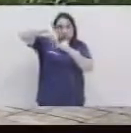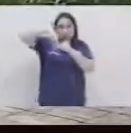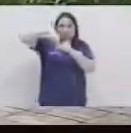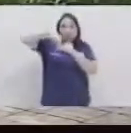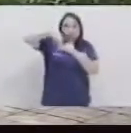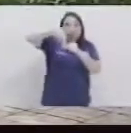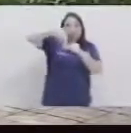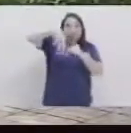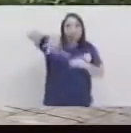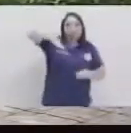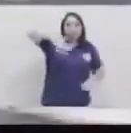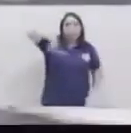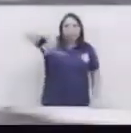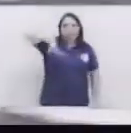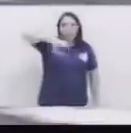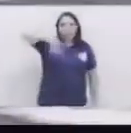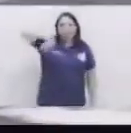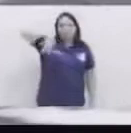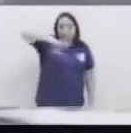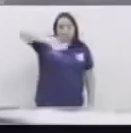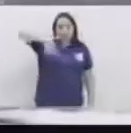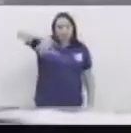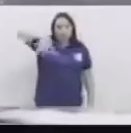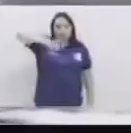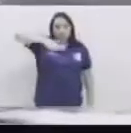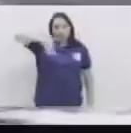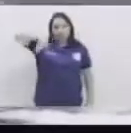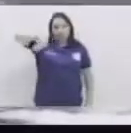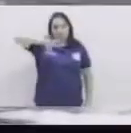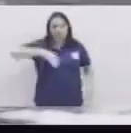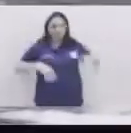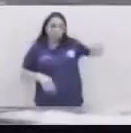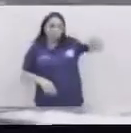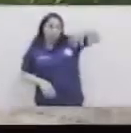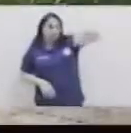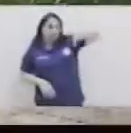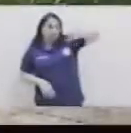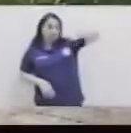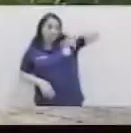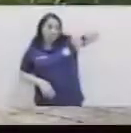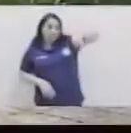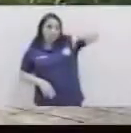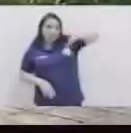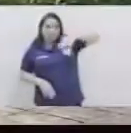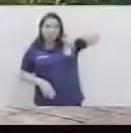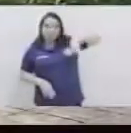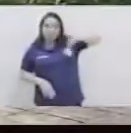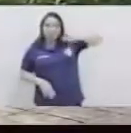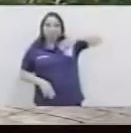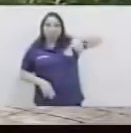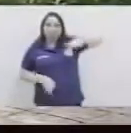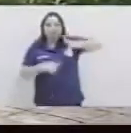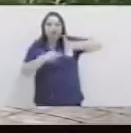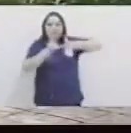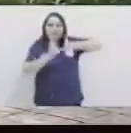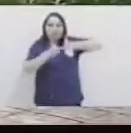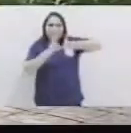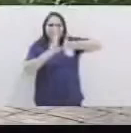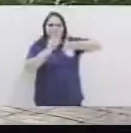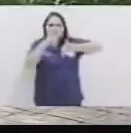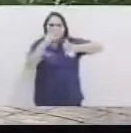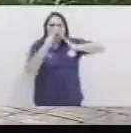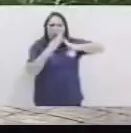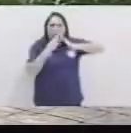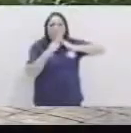que lubricar mis articulaciones. El otro tobillo, yo hago pocas repeticiones, pero recuerda que tú estás en casa,